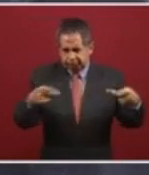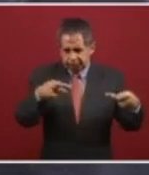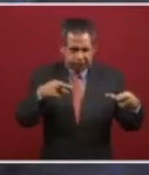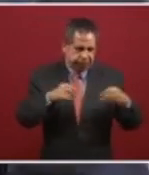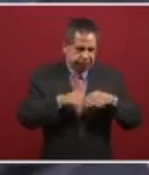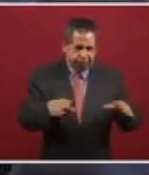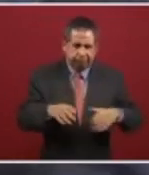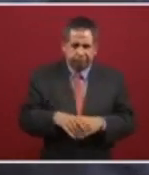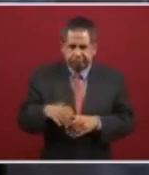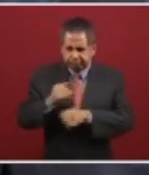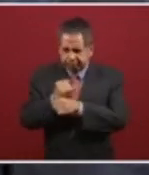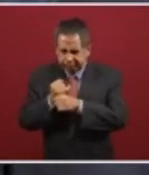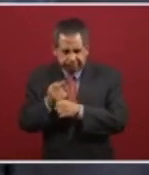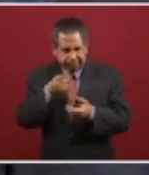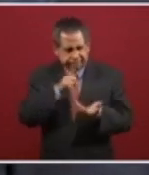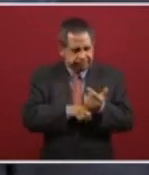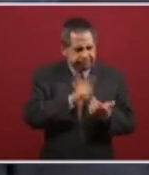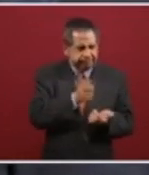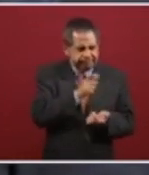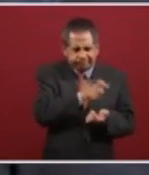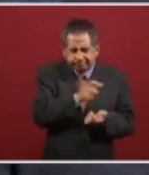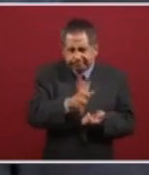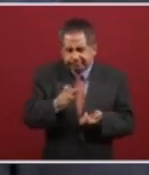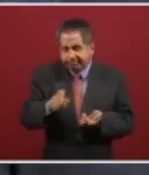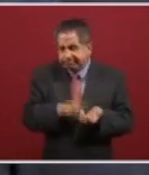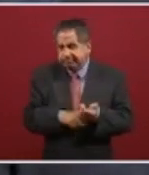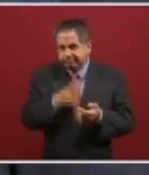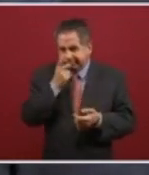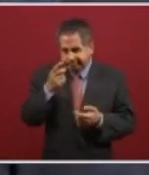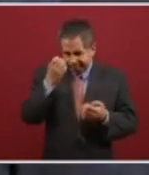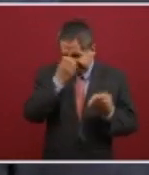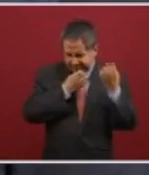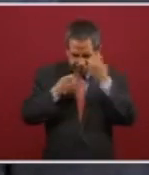y análisis de contenido.